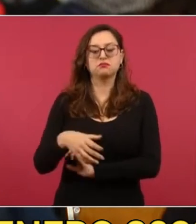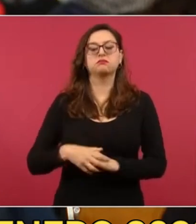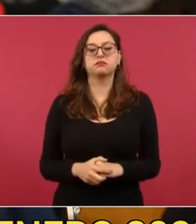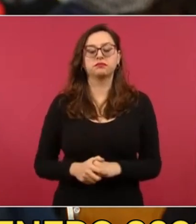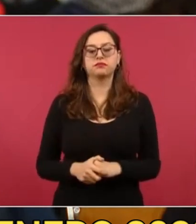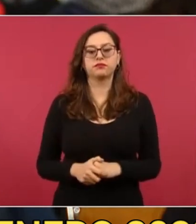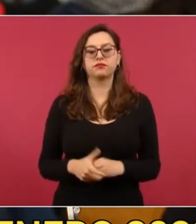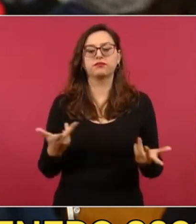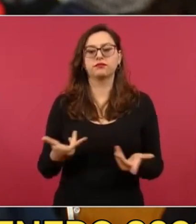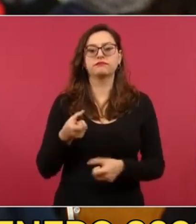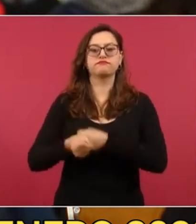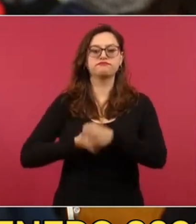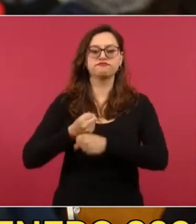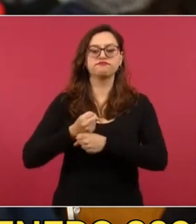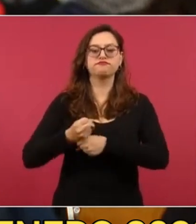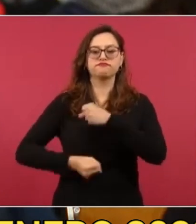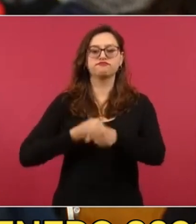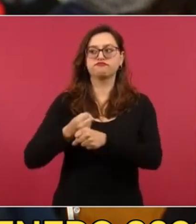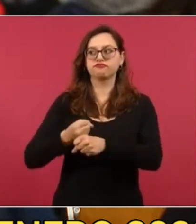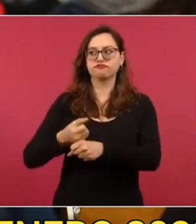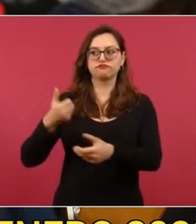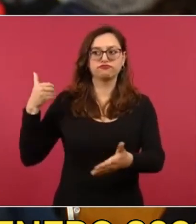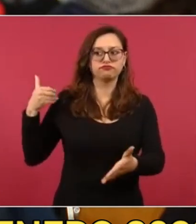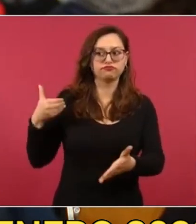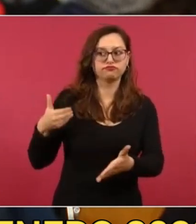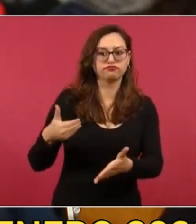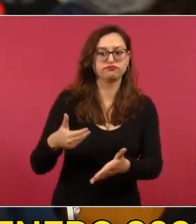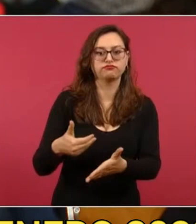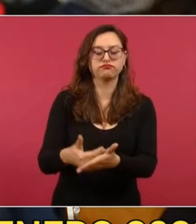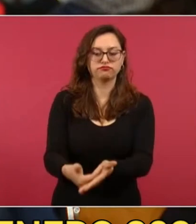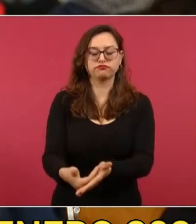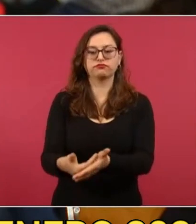hecho el municipio de hoy de Puerto Morelos era delegación,